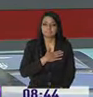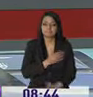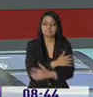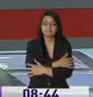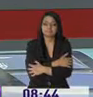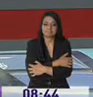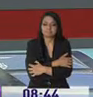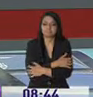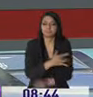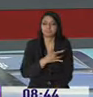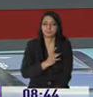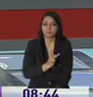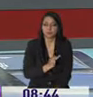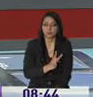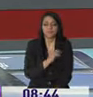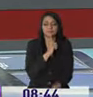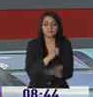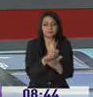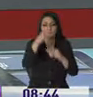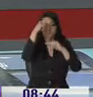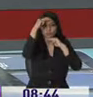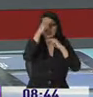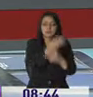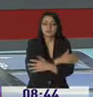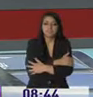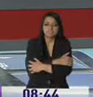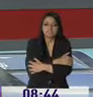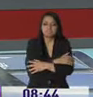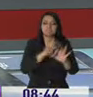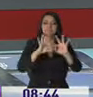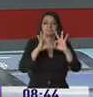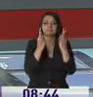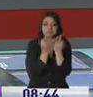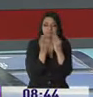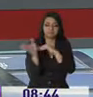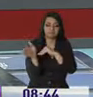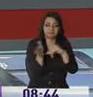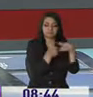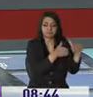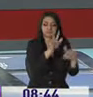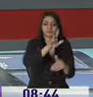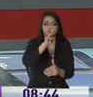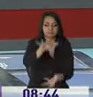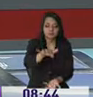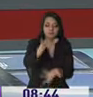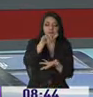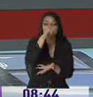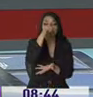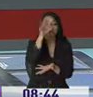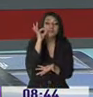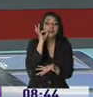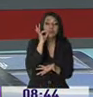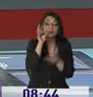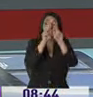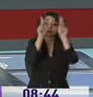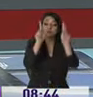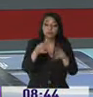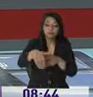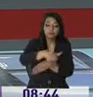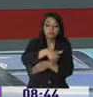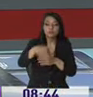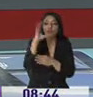cuando pasan estas cosas. Lamentablemente, un abrazo grande a la familia. Cerca de 32 kilos de marihuana fueron decomisados en el puente internacional de Rumichaca.